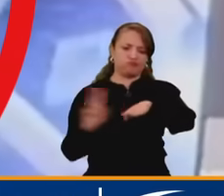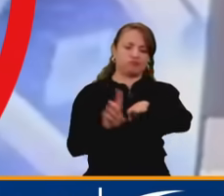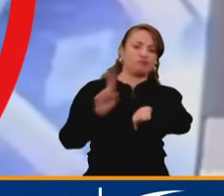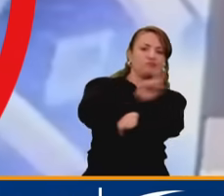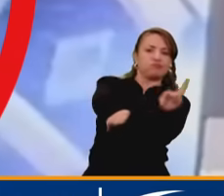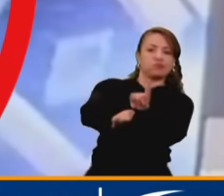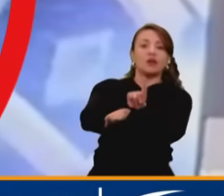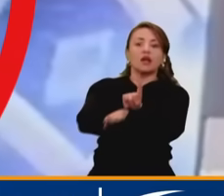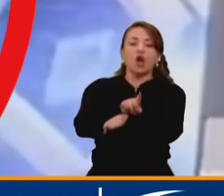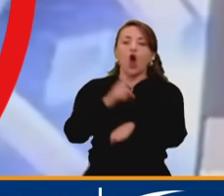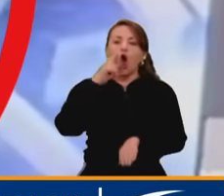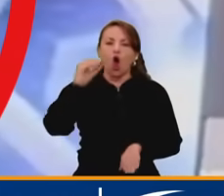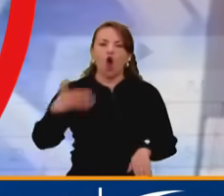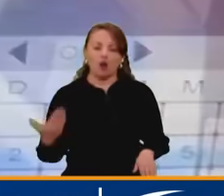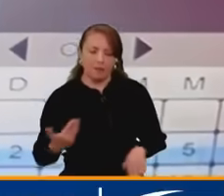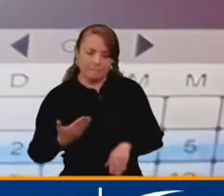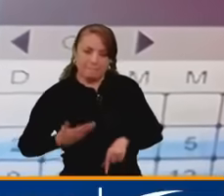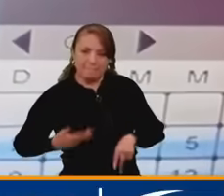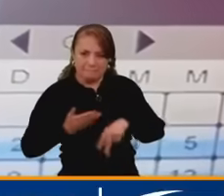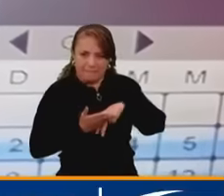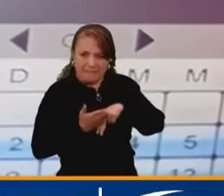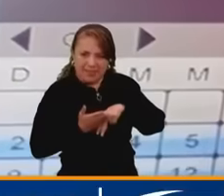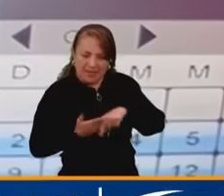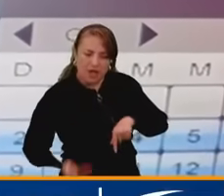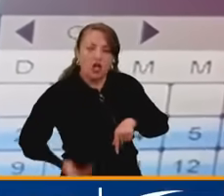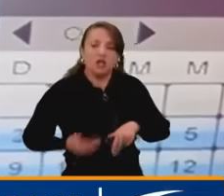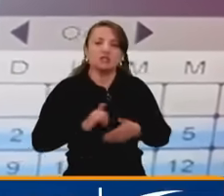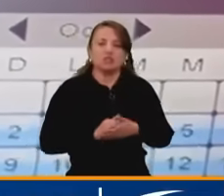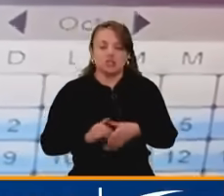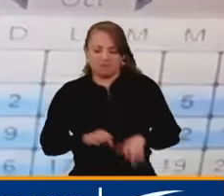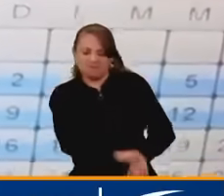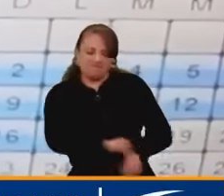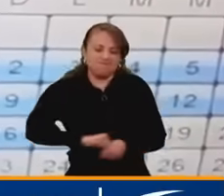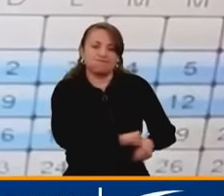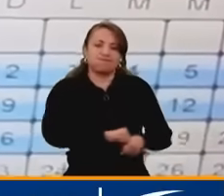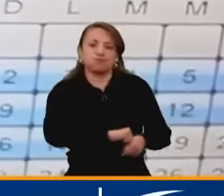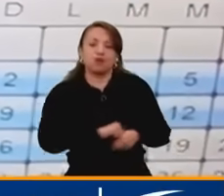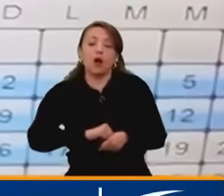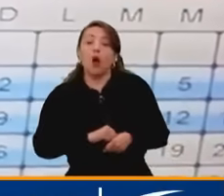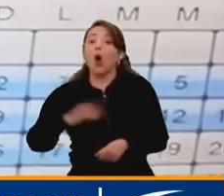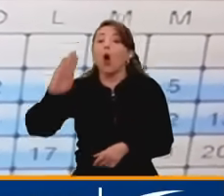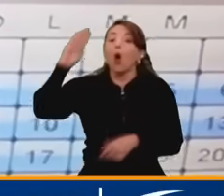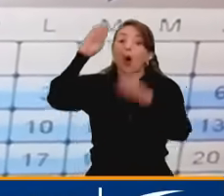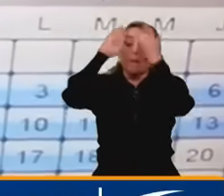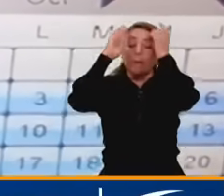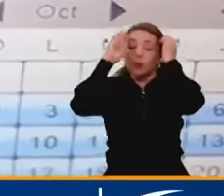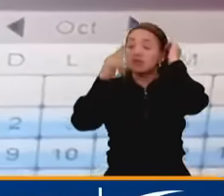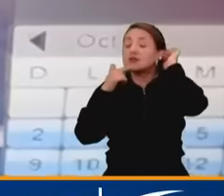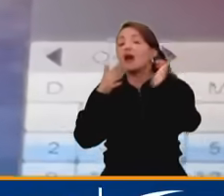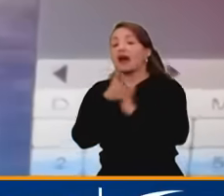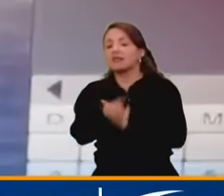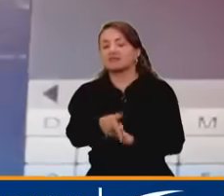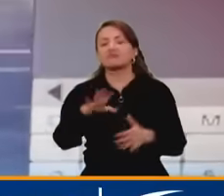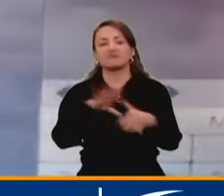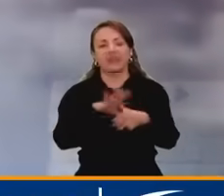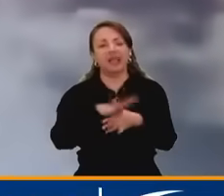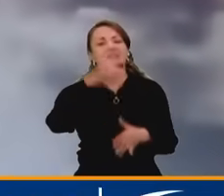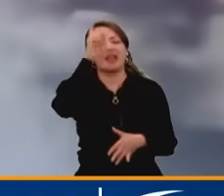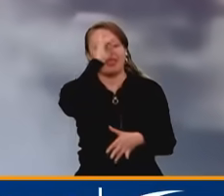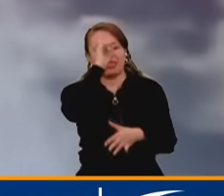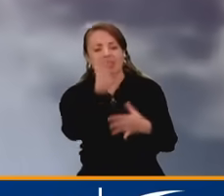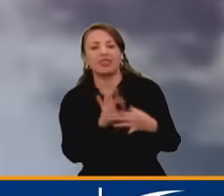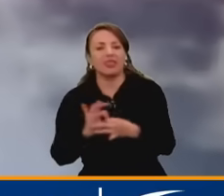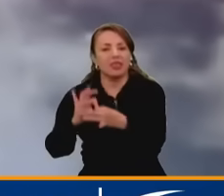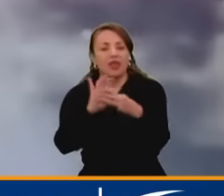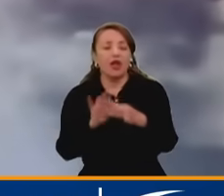uno de ellos viste pantaloneta y abre la puerta trasera con fuerza según la policía conductor del taxi sería cómplice de los delincuentes que en